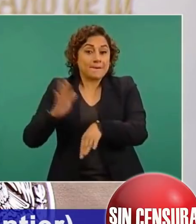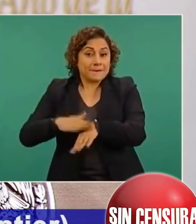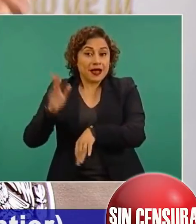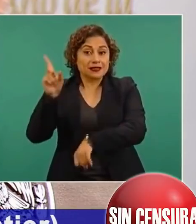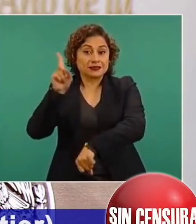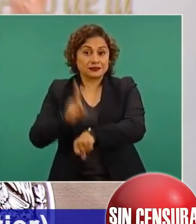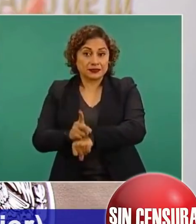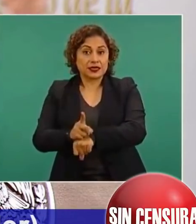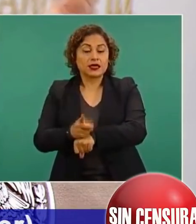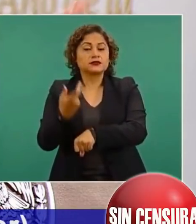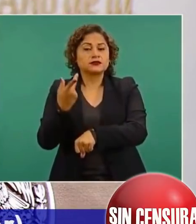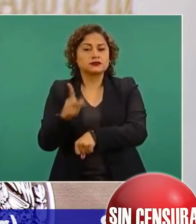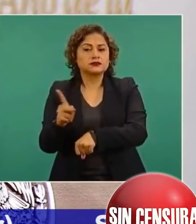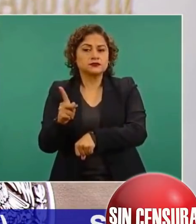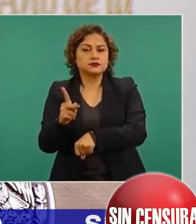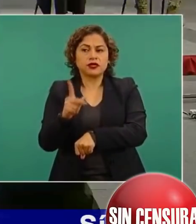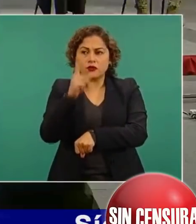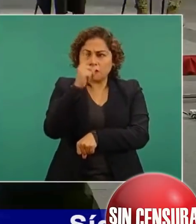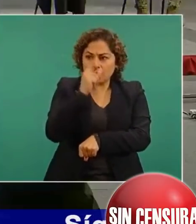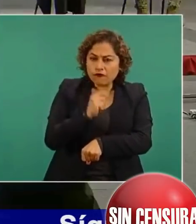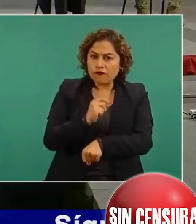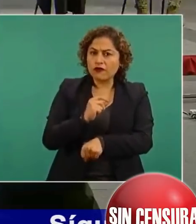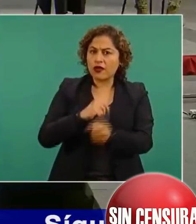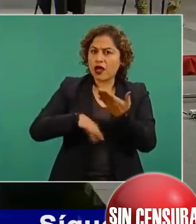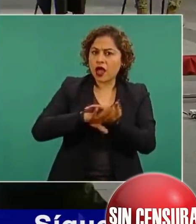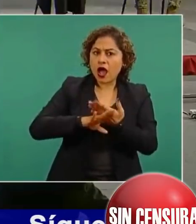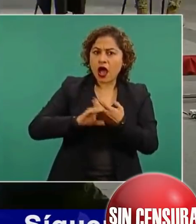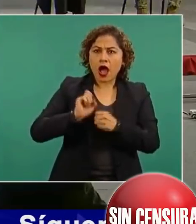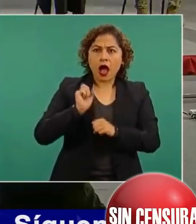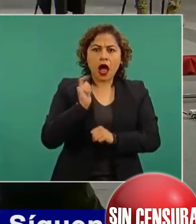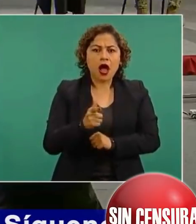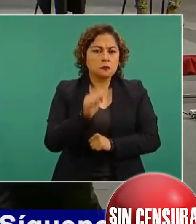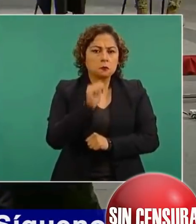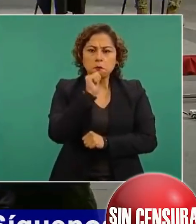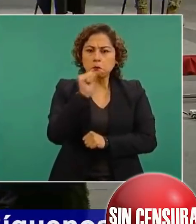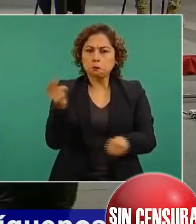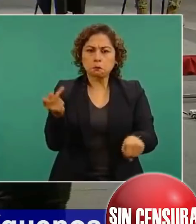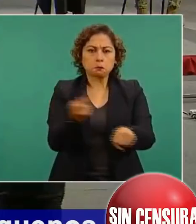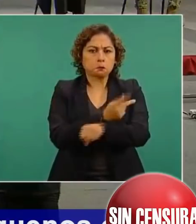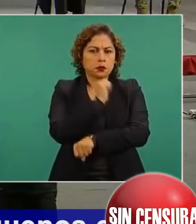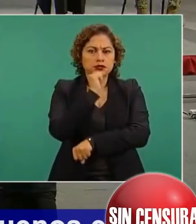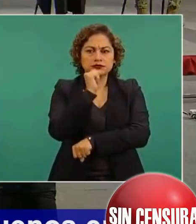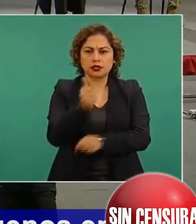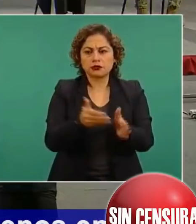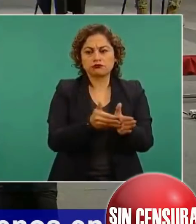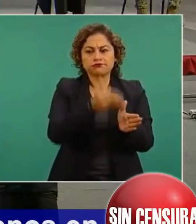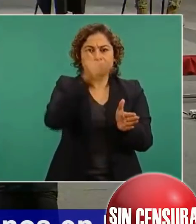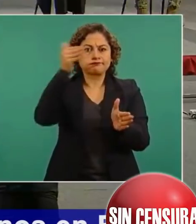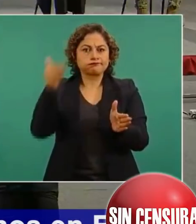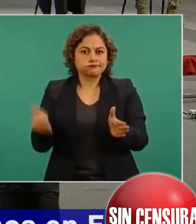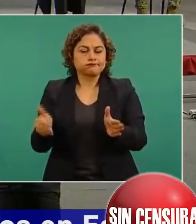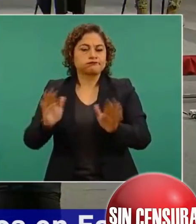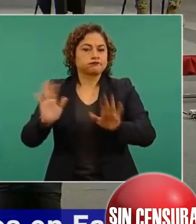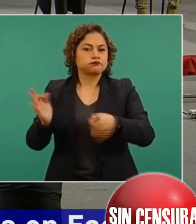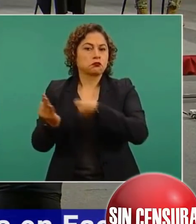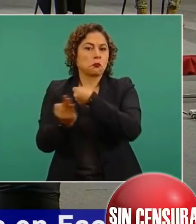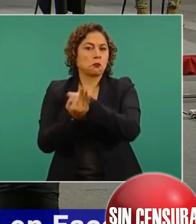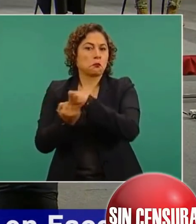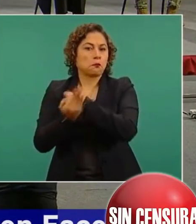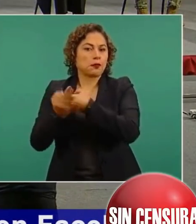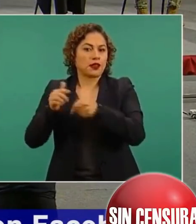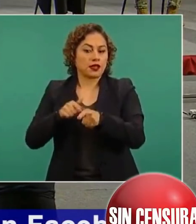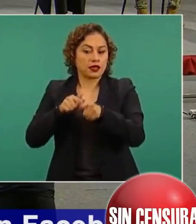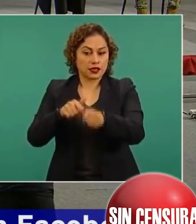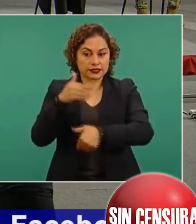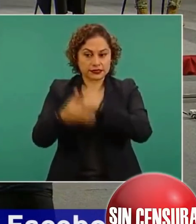la eficacia final que se alcanza con la vacuna, ni eventualmente la duración de la inmunidad. Esto está amparado, desde